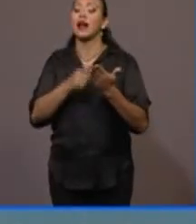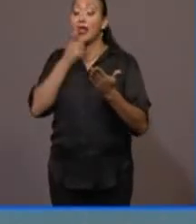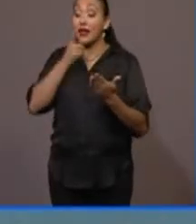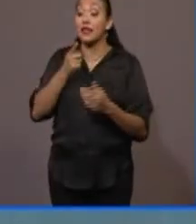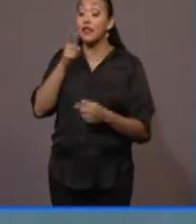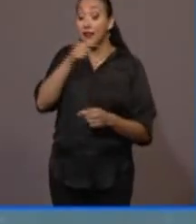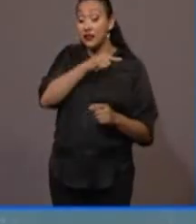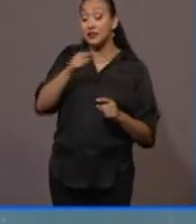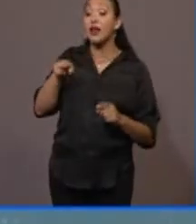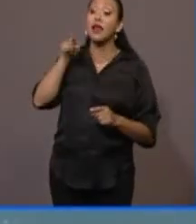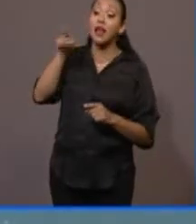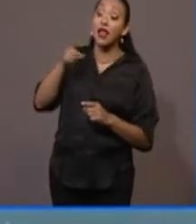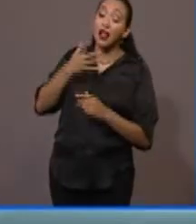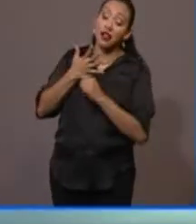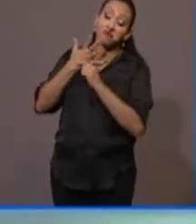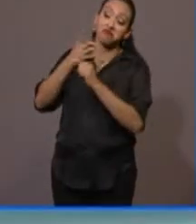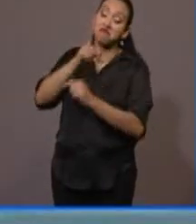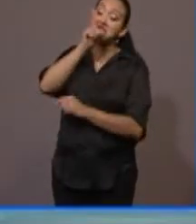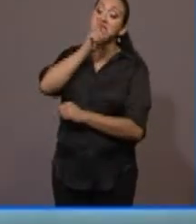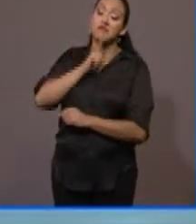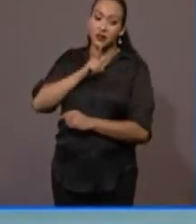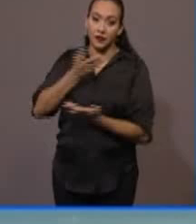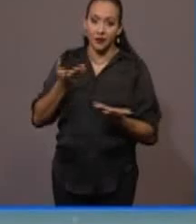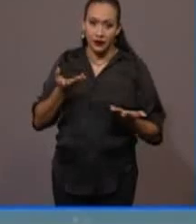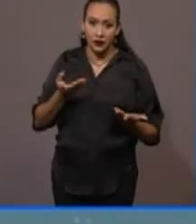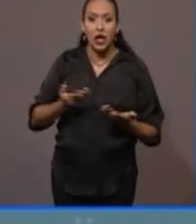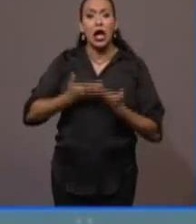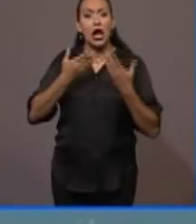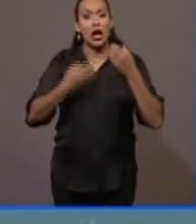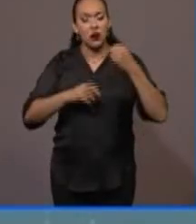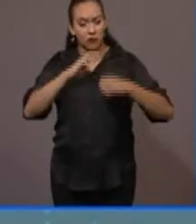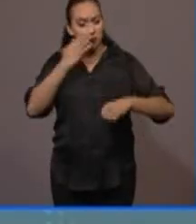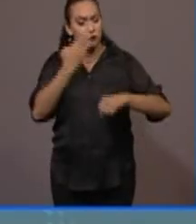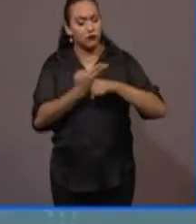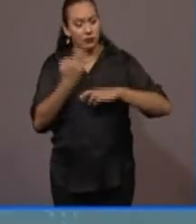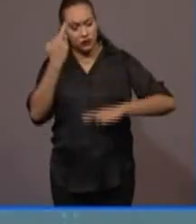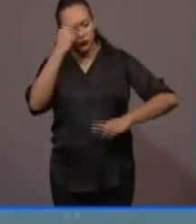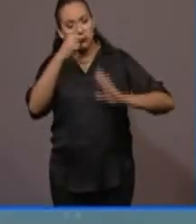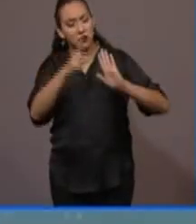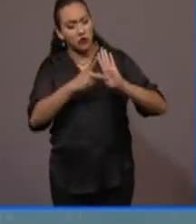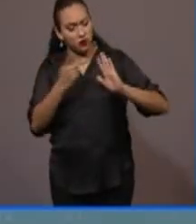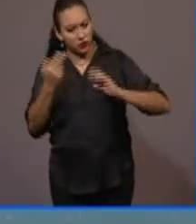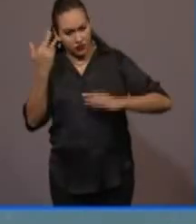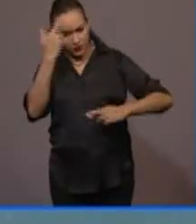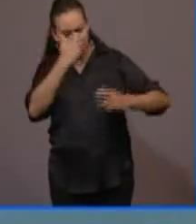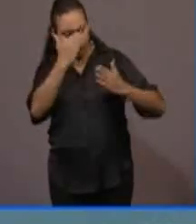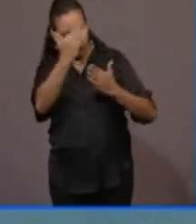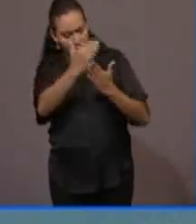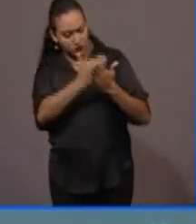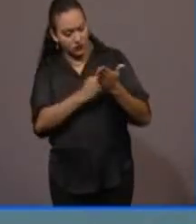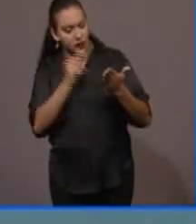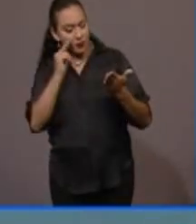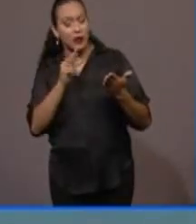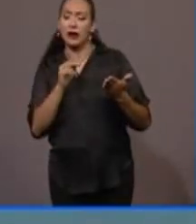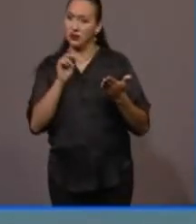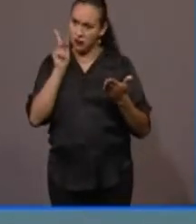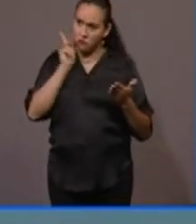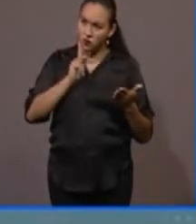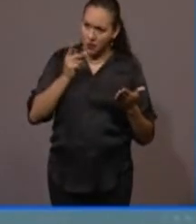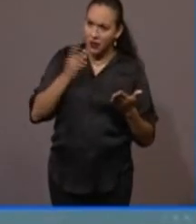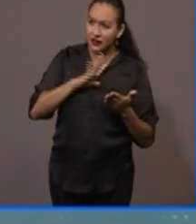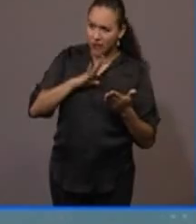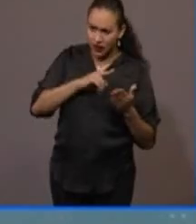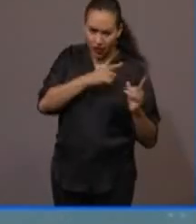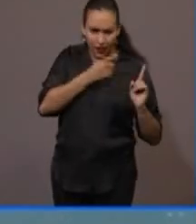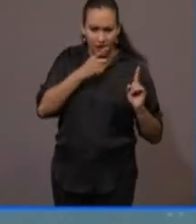calumnia cometida por el mencionado candidato, a efecto de que el tribunal responsable analice nuevamente de forma integral tal elemento de las conductas denunciadas